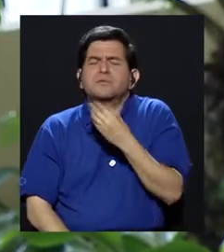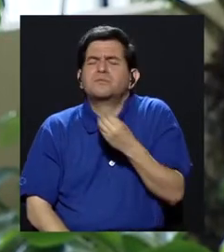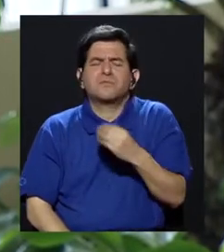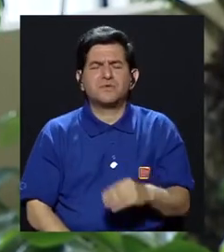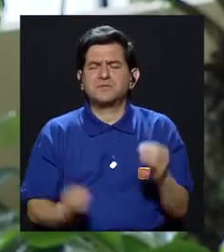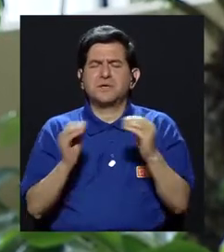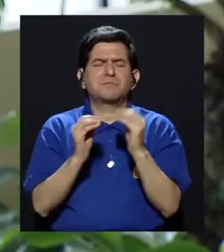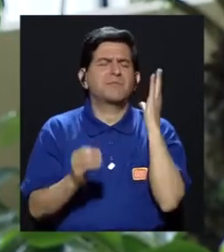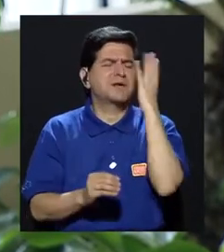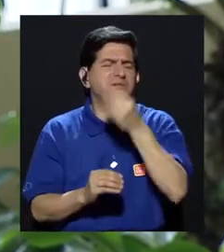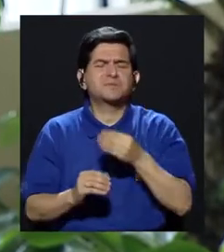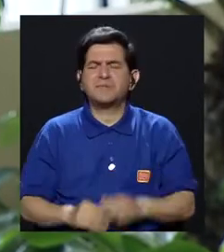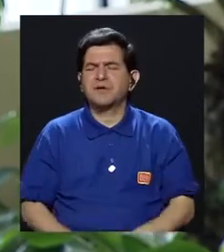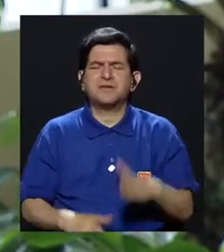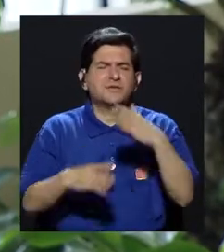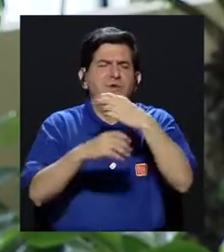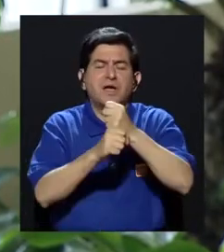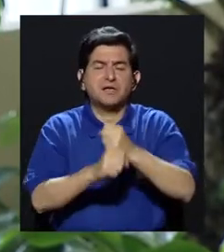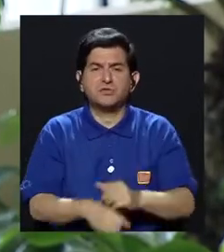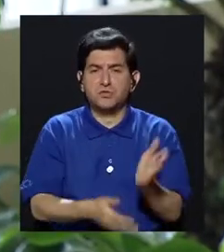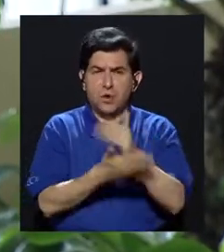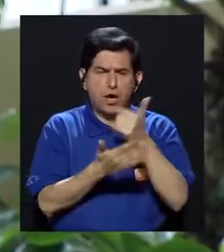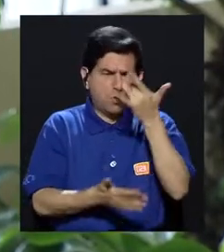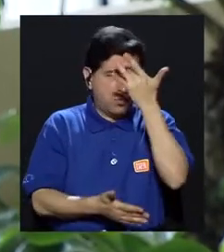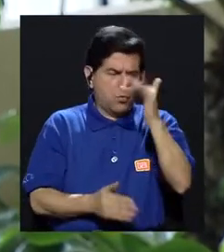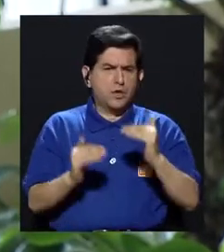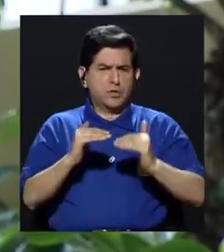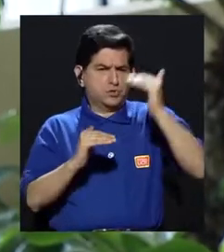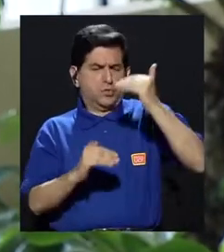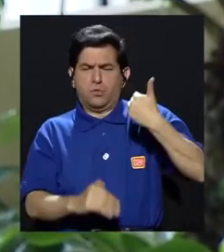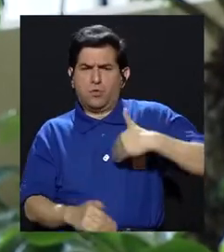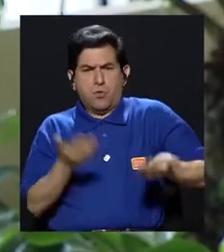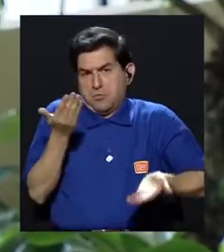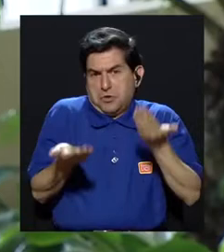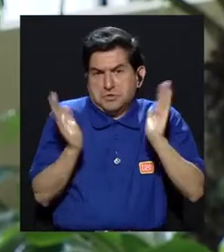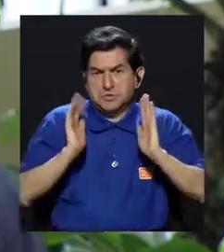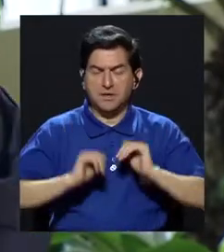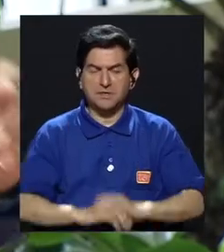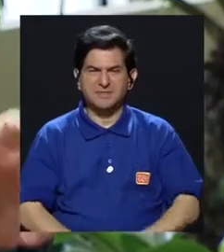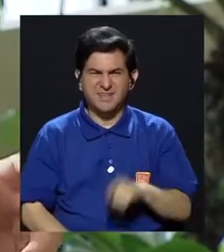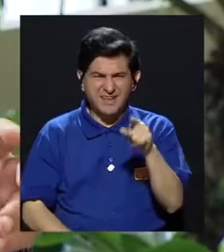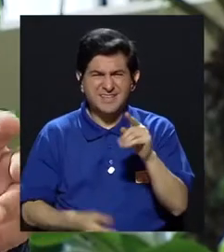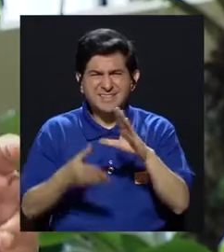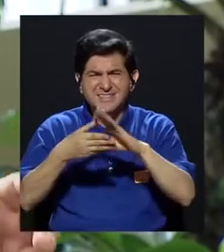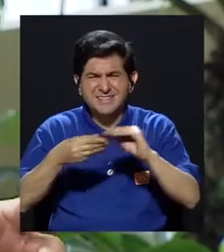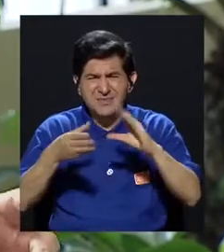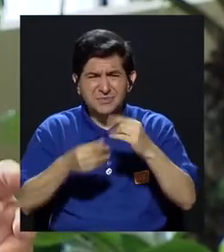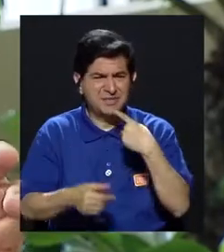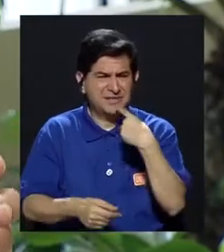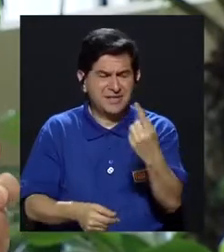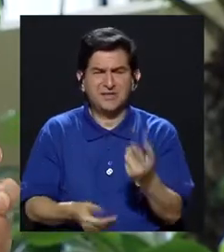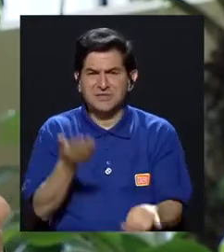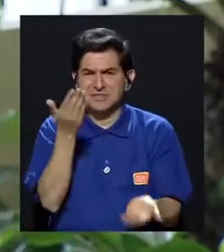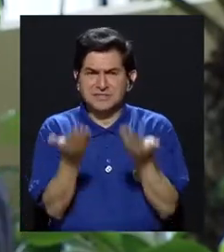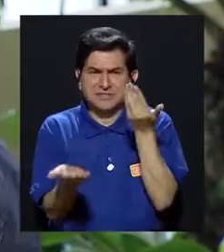más linda que ha hecho la creación, y algunas son tan inteligentes o más que un hombre. Ese comentario, que cualquiera